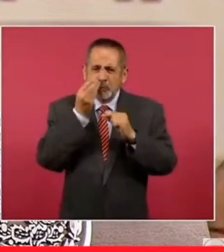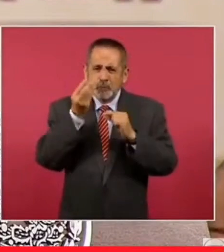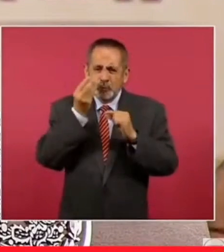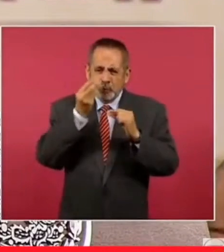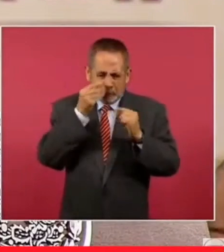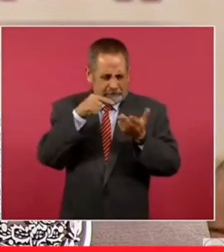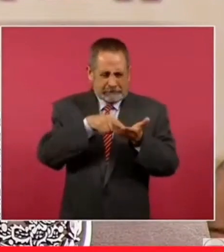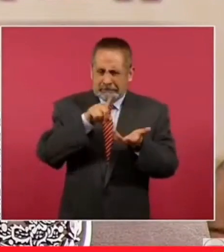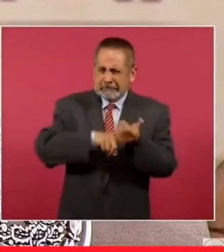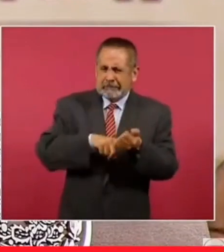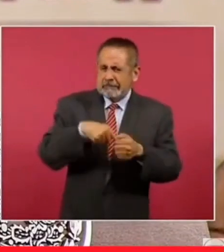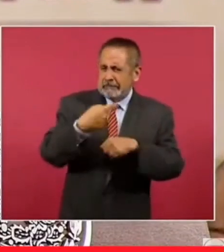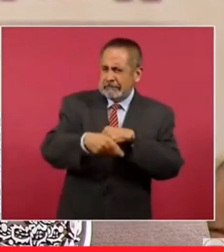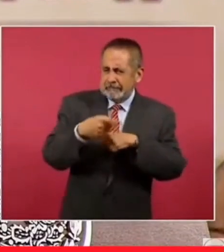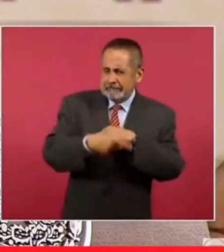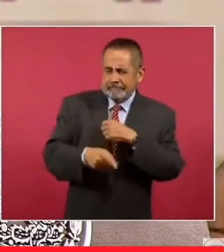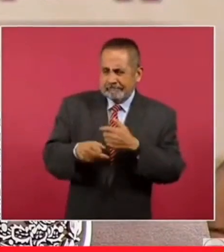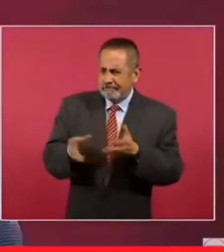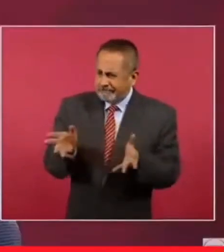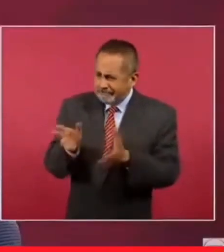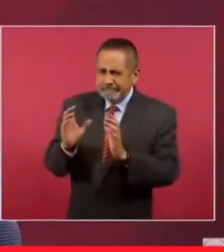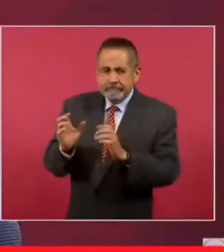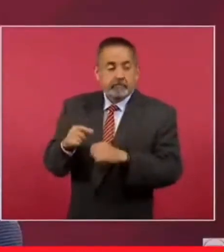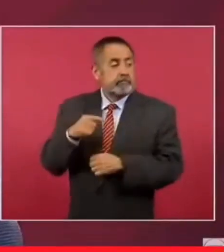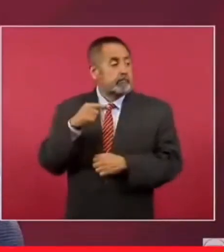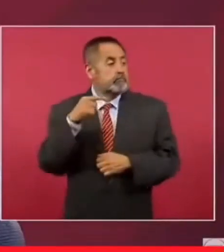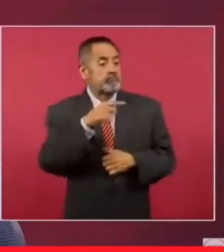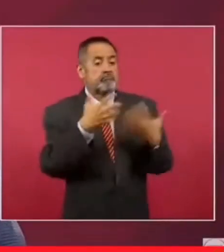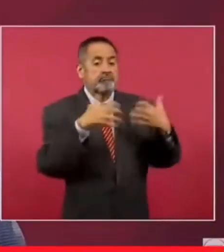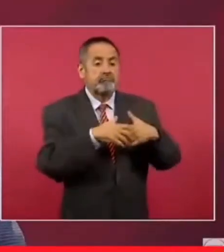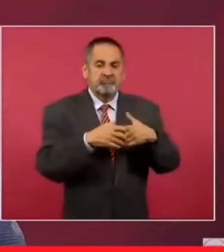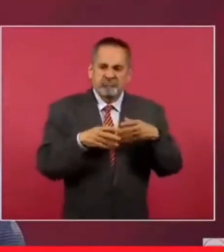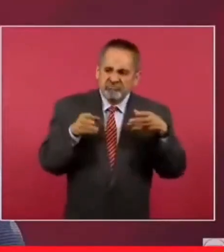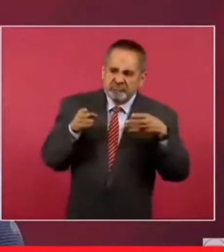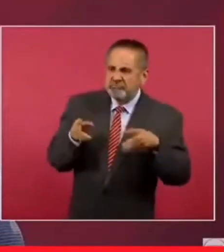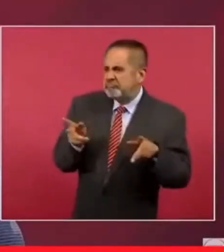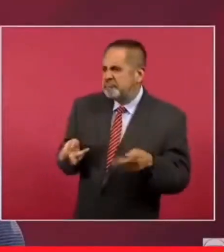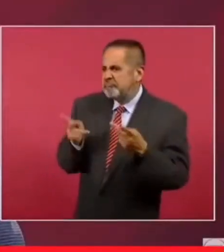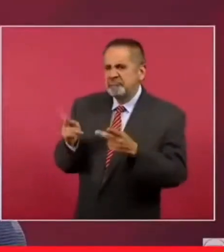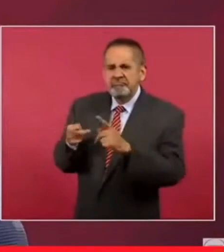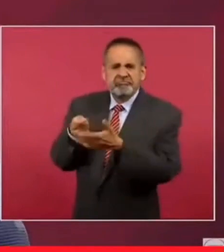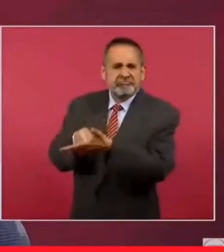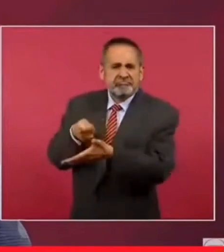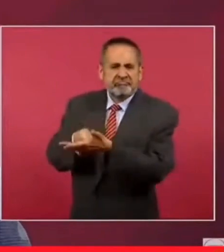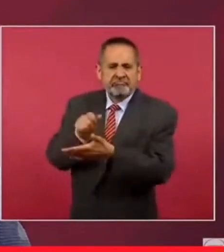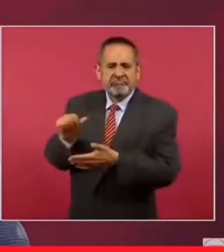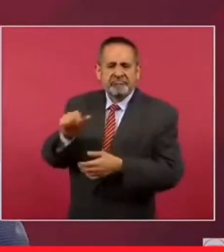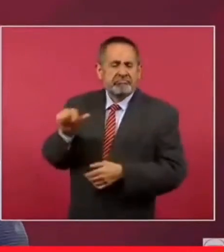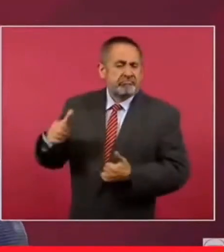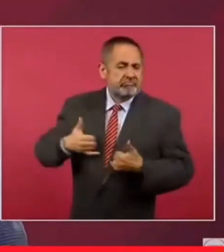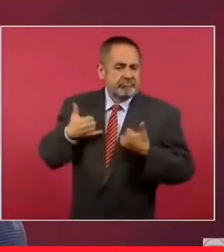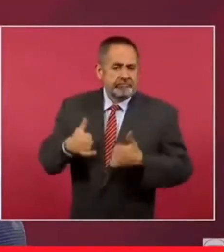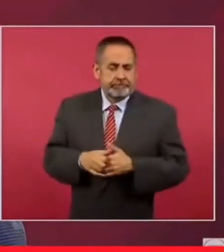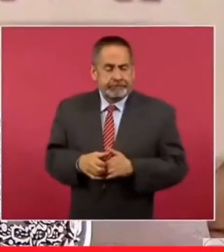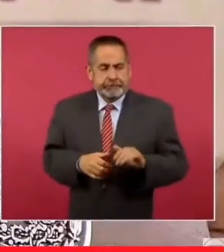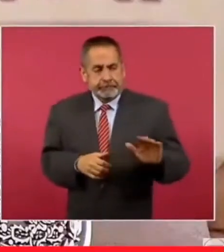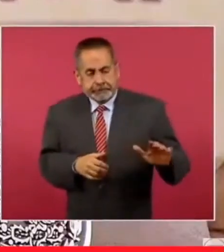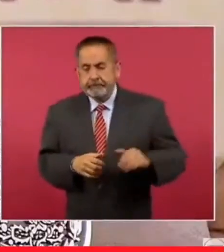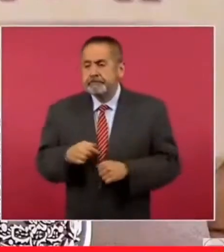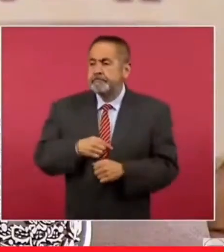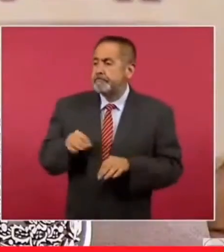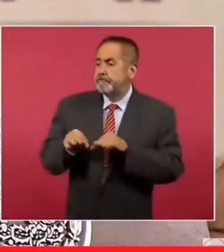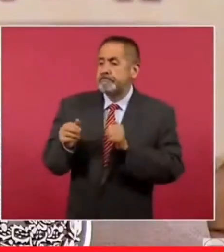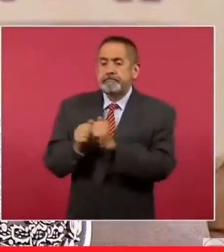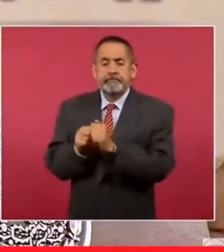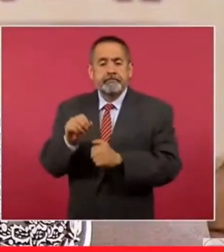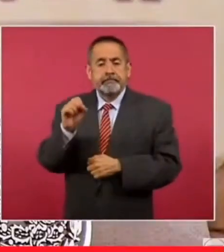más seleccionados con los objetivos de las grandes industrias del tabaco. Trabajamos con la Secretaría de Educación